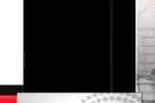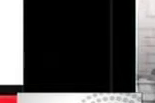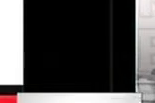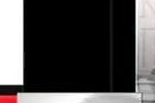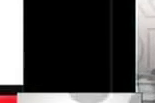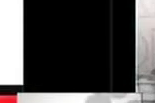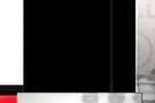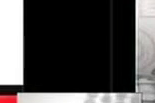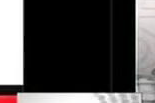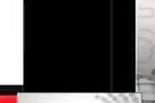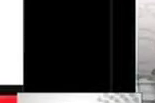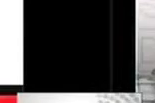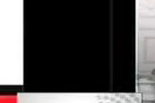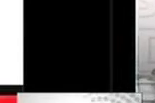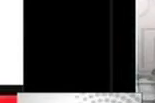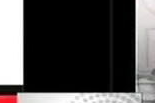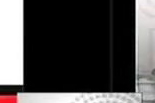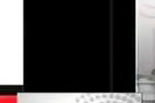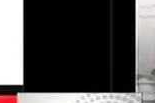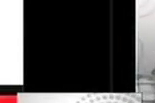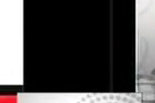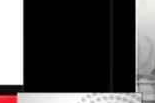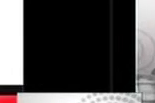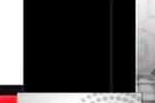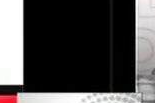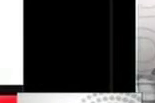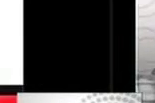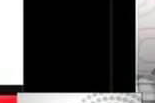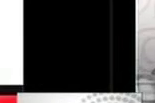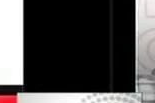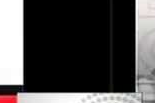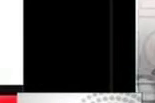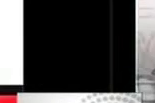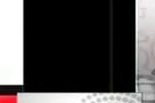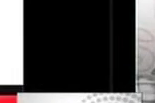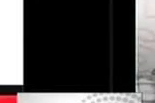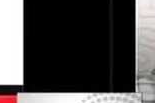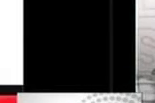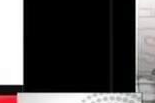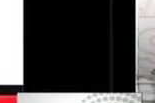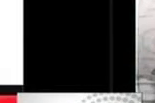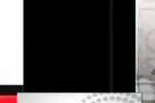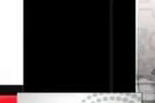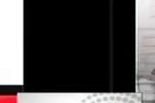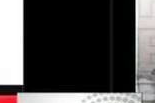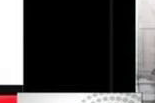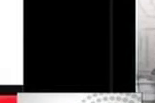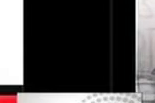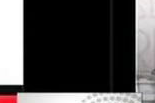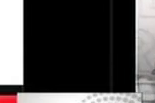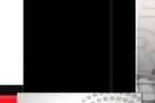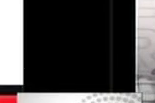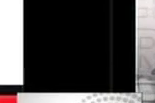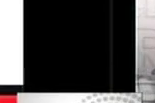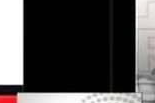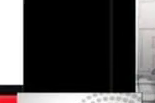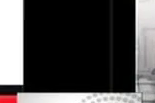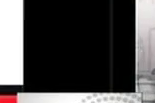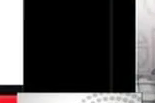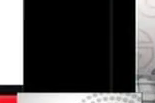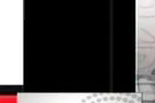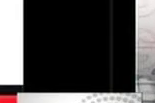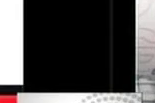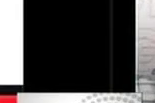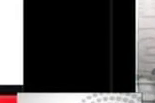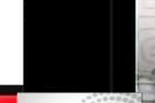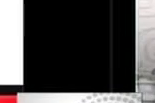con esta obligación legal, digamos, que tenemos, ¿no? Me fui para atrás. Perdón. Por